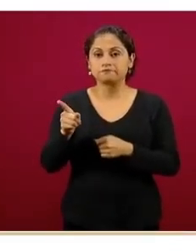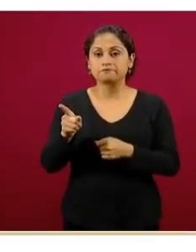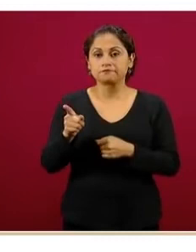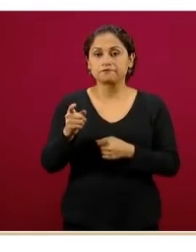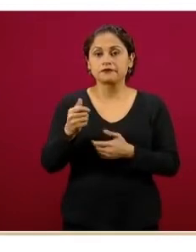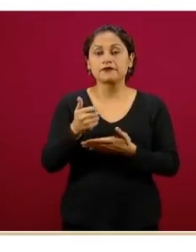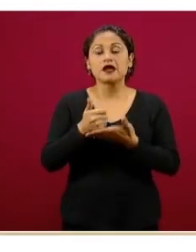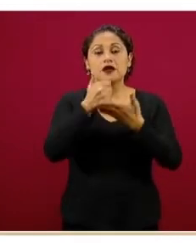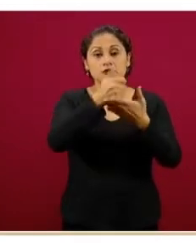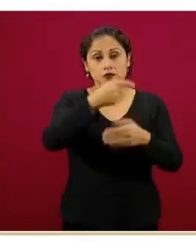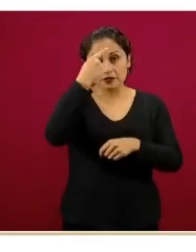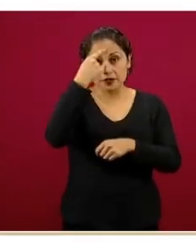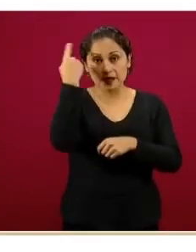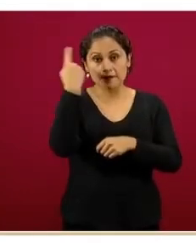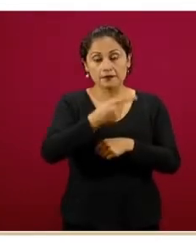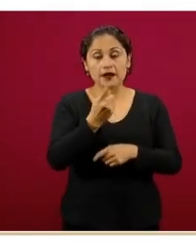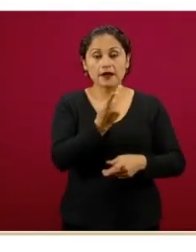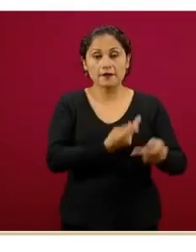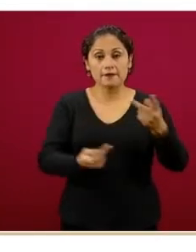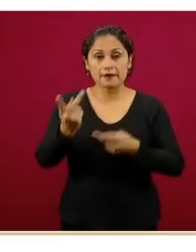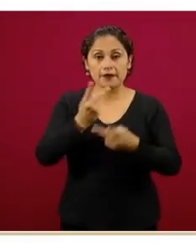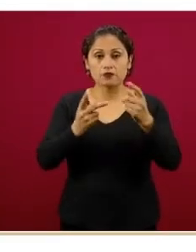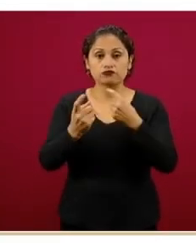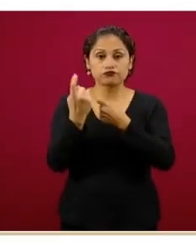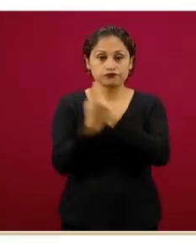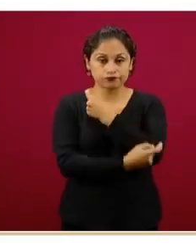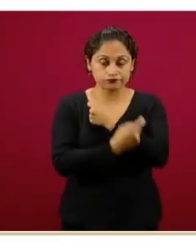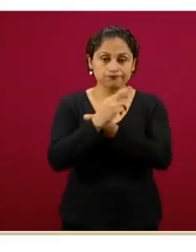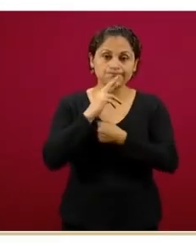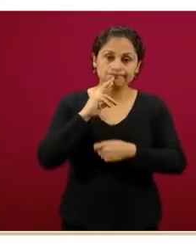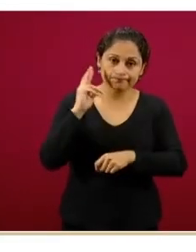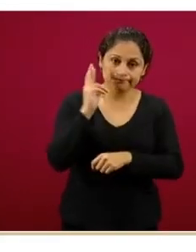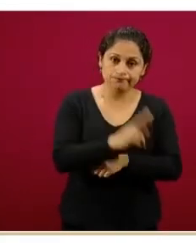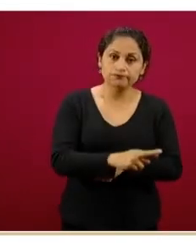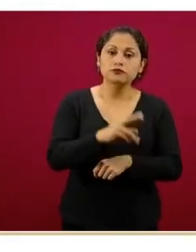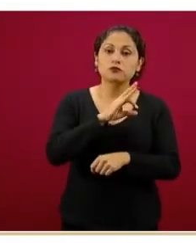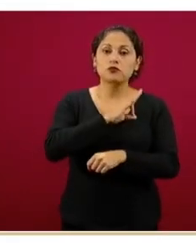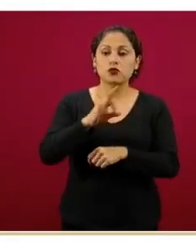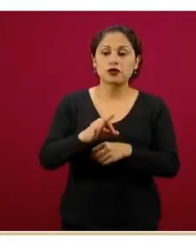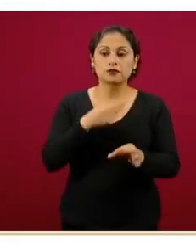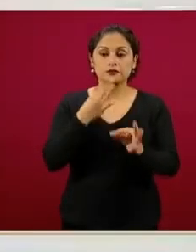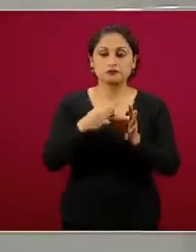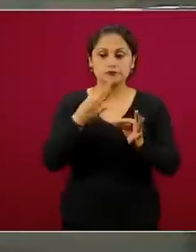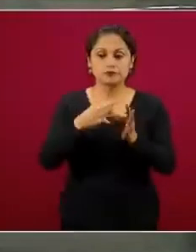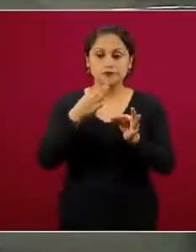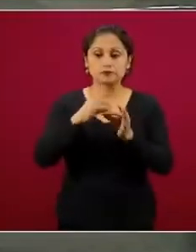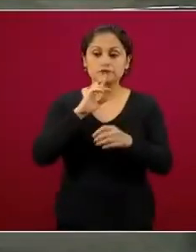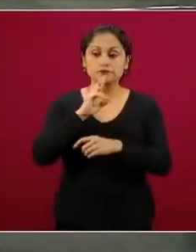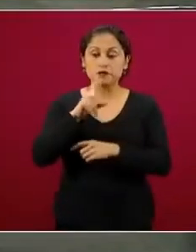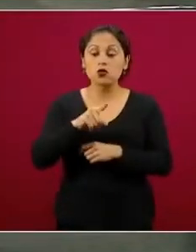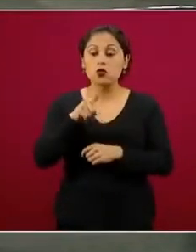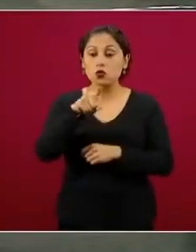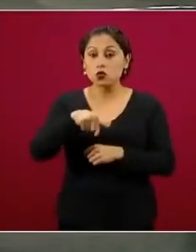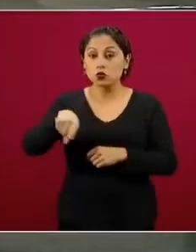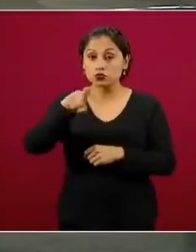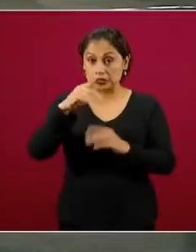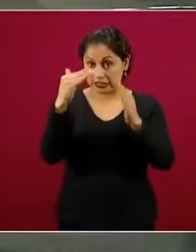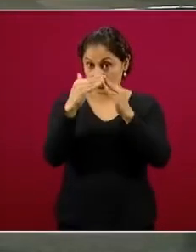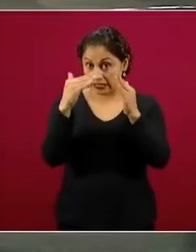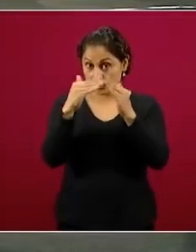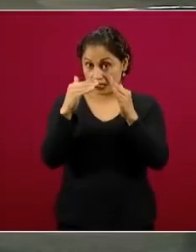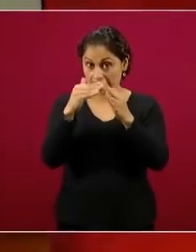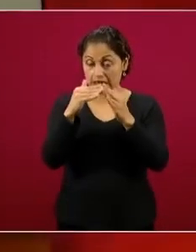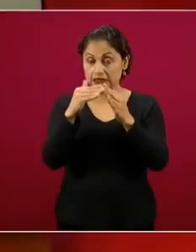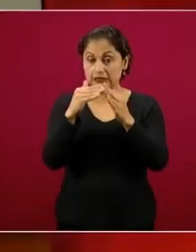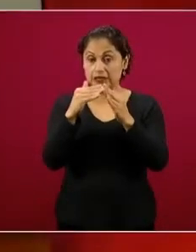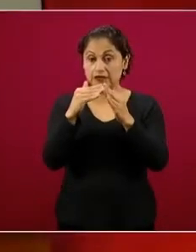como el rendimiento de esta aplicación. Si en los próximos segundos ustedes en casa le toman foto